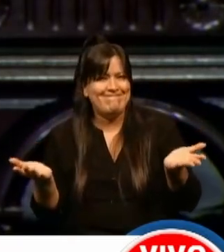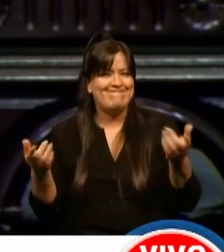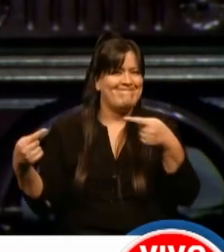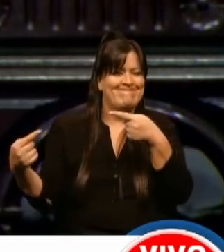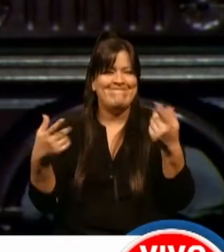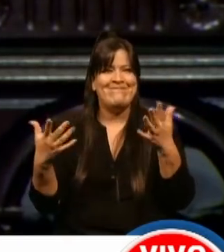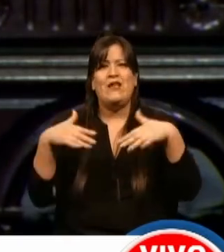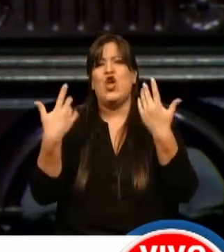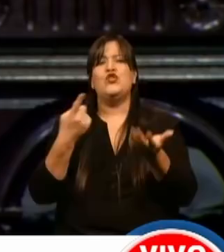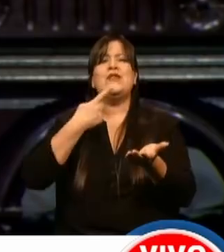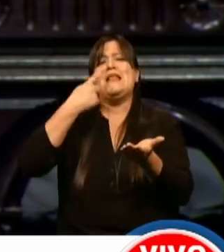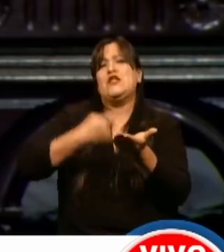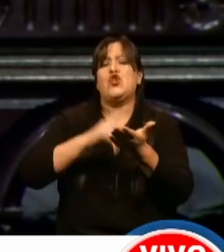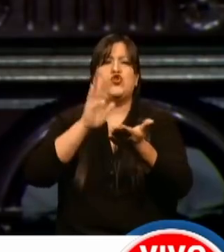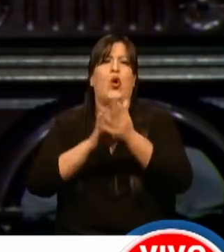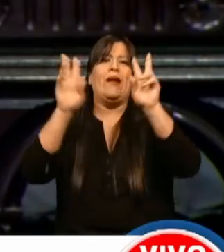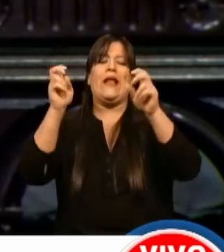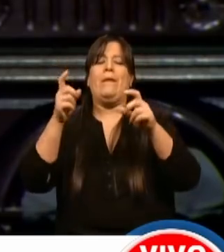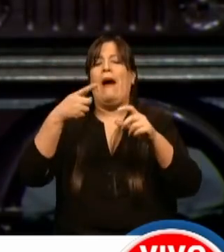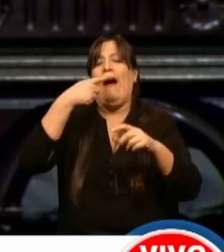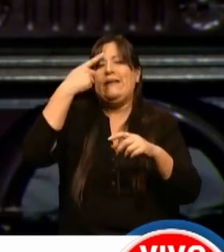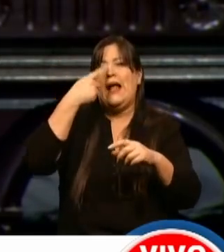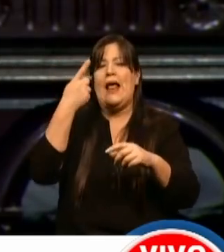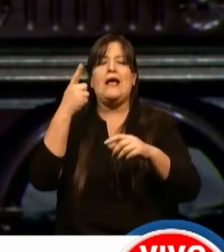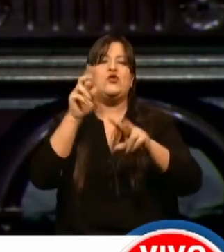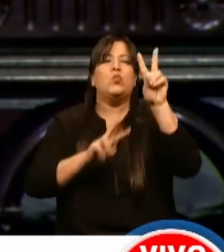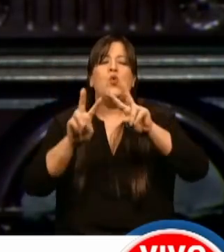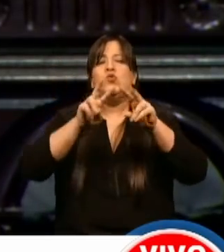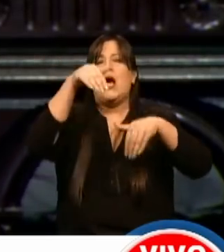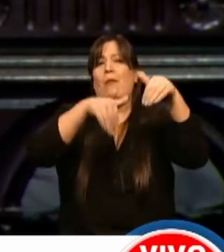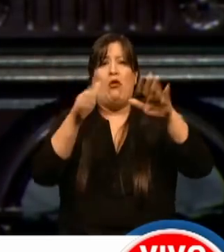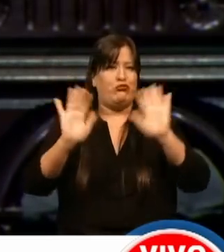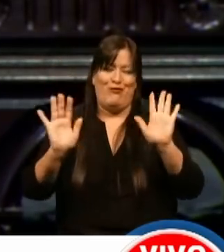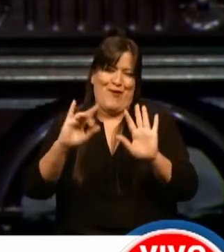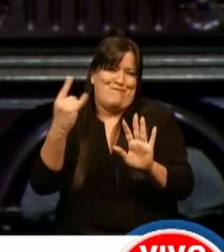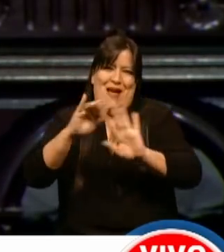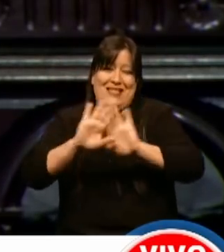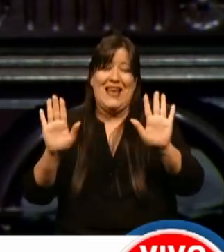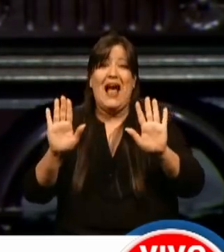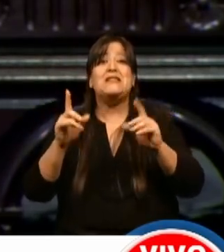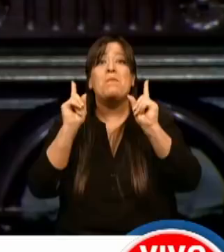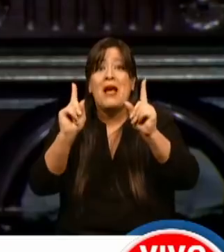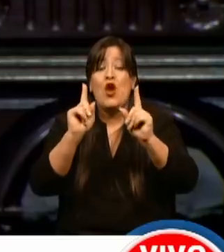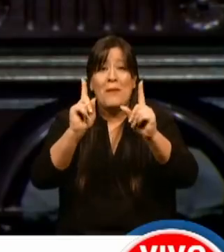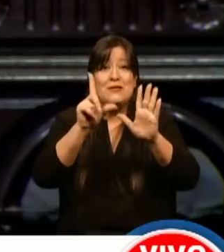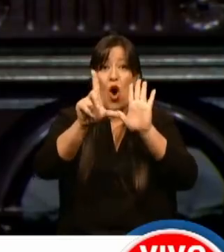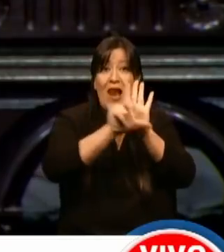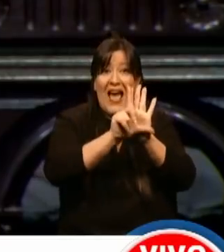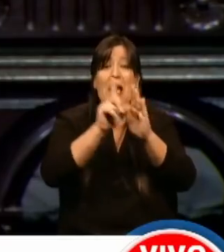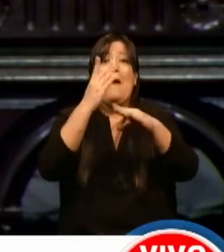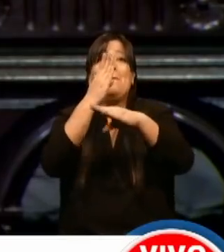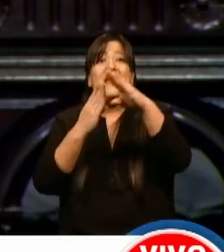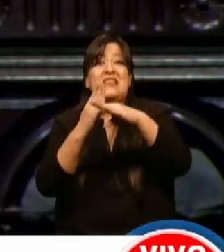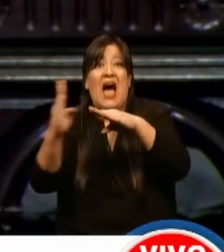de medidas electoralistas, patrañas, la mitad de quienes son alcanzados por esta ley